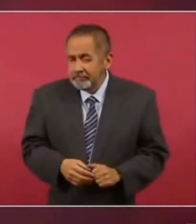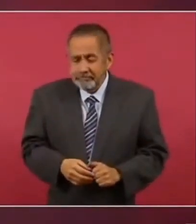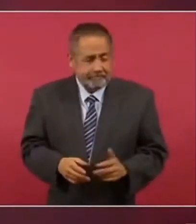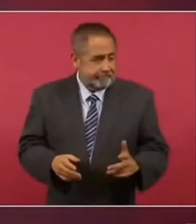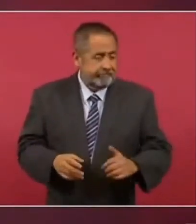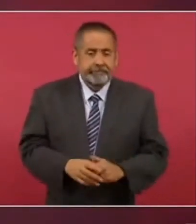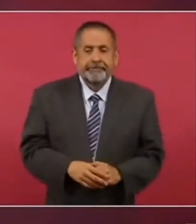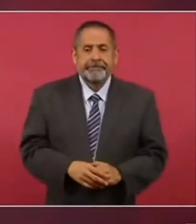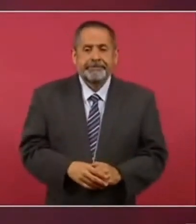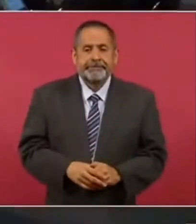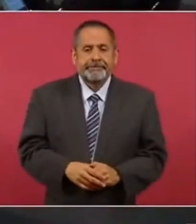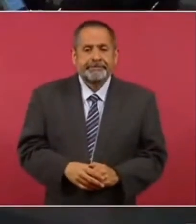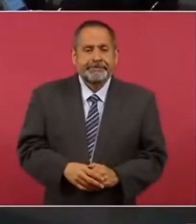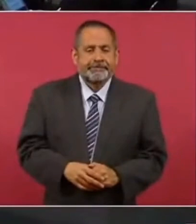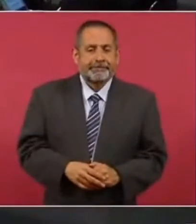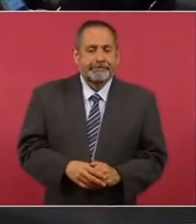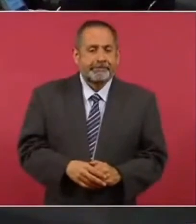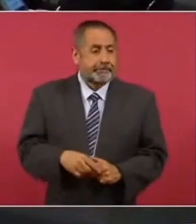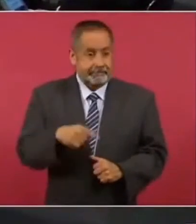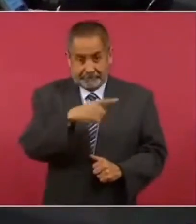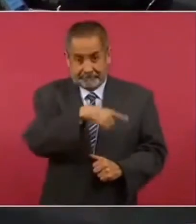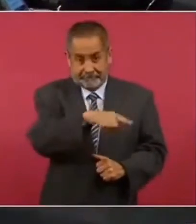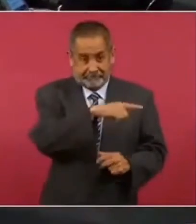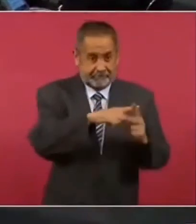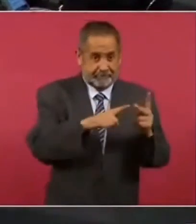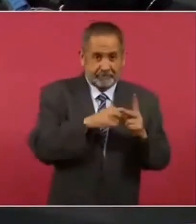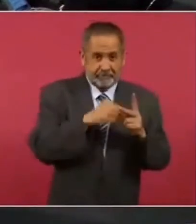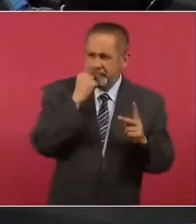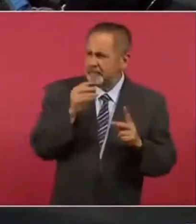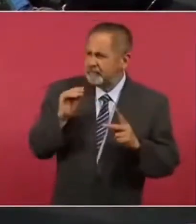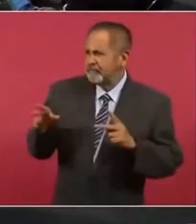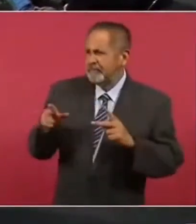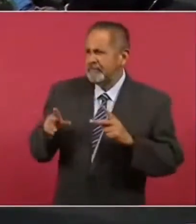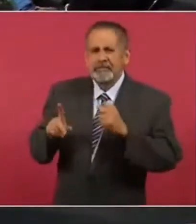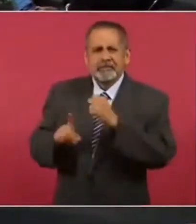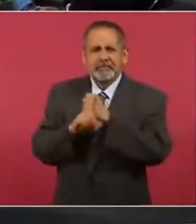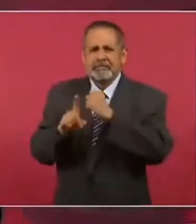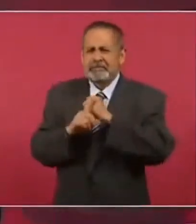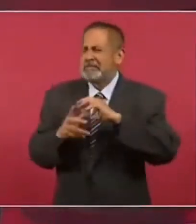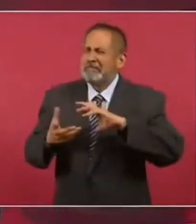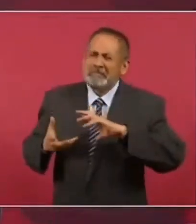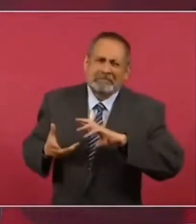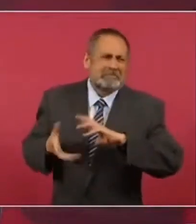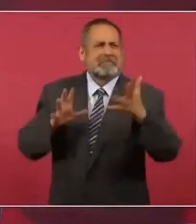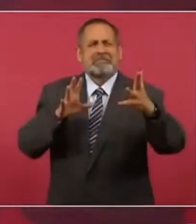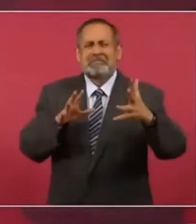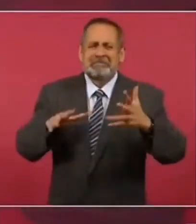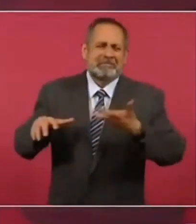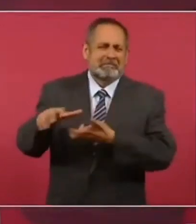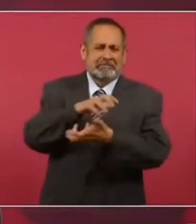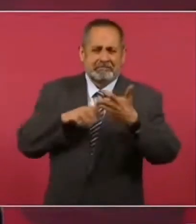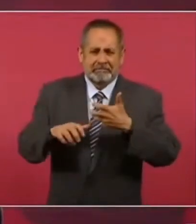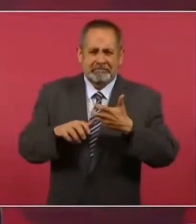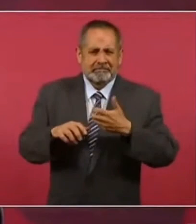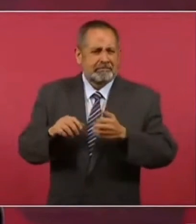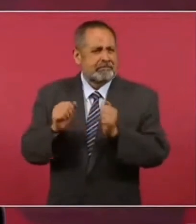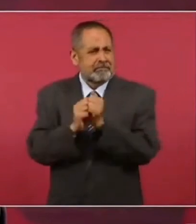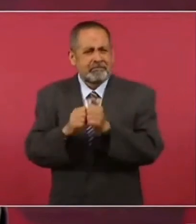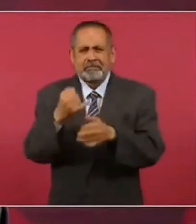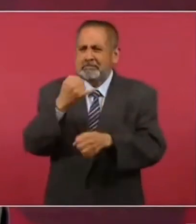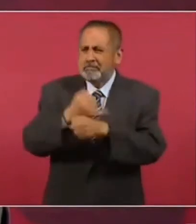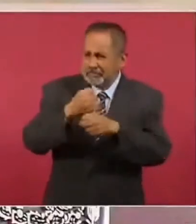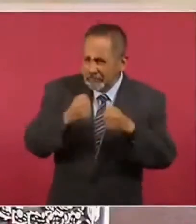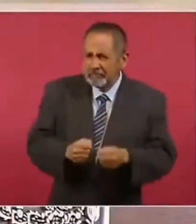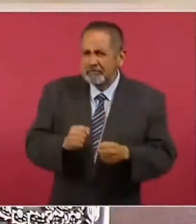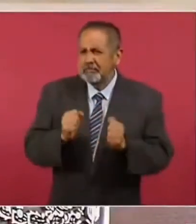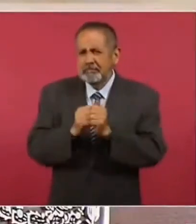que hayan descontrol completo por la inseguridad por la